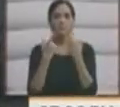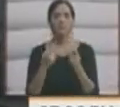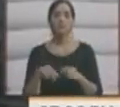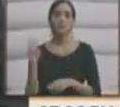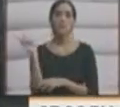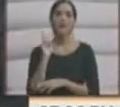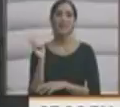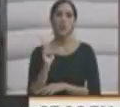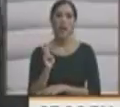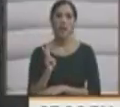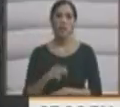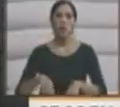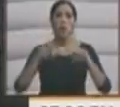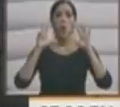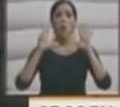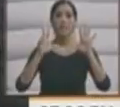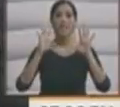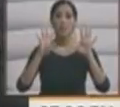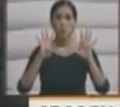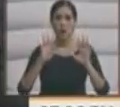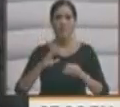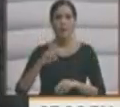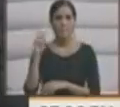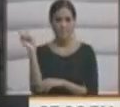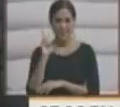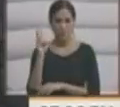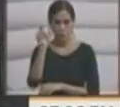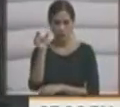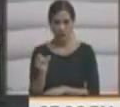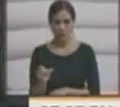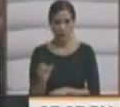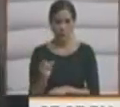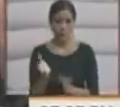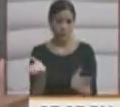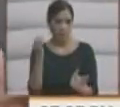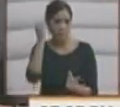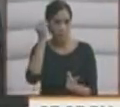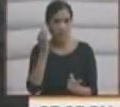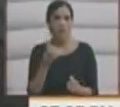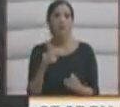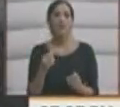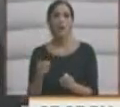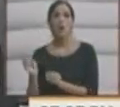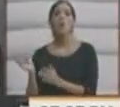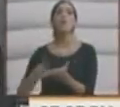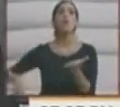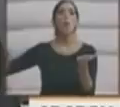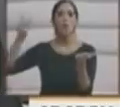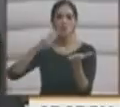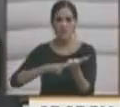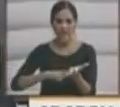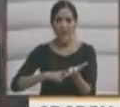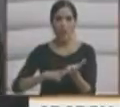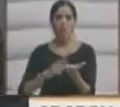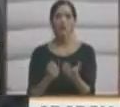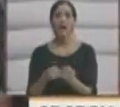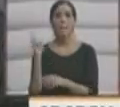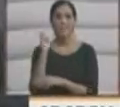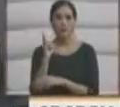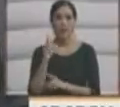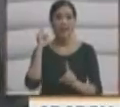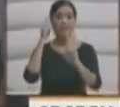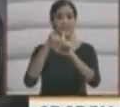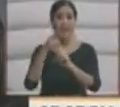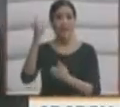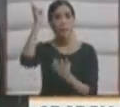venezolanos, 89 venezolanos, si no me equivoco, que fueron repatriados desde el Perú. Ya muchos de ustedes